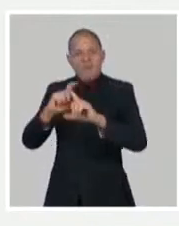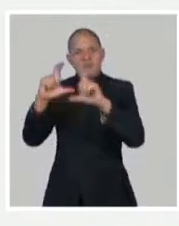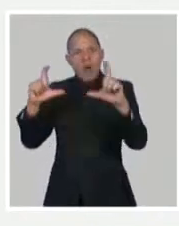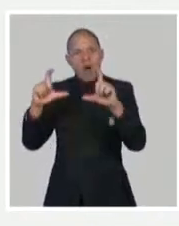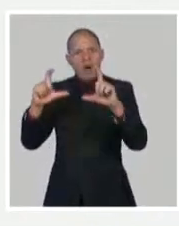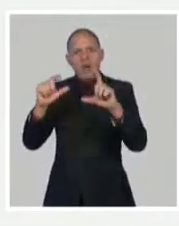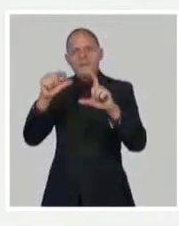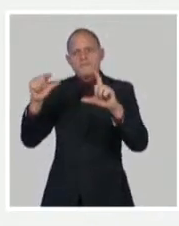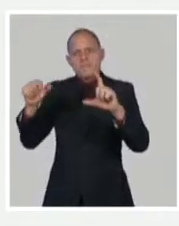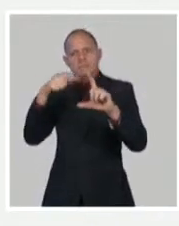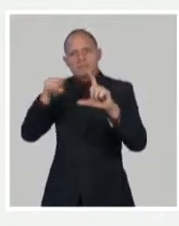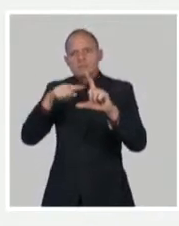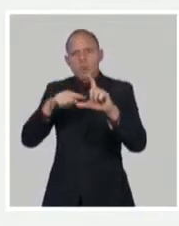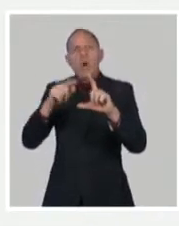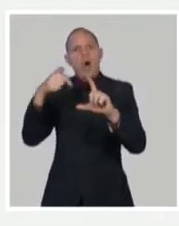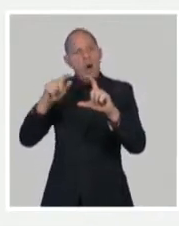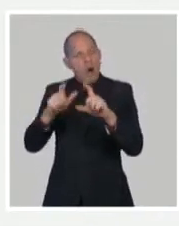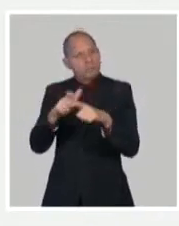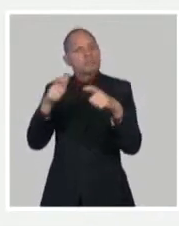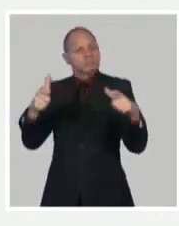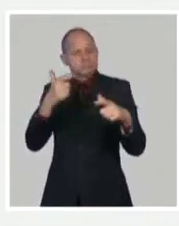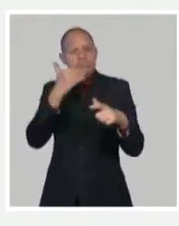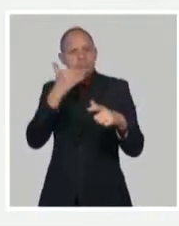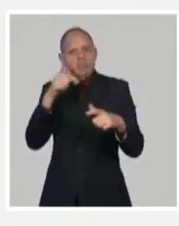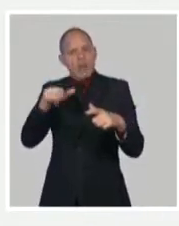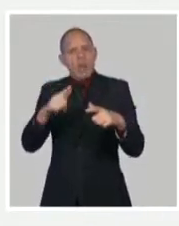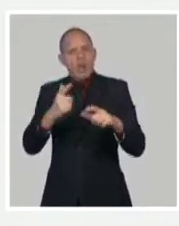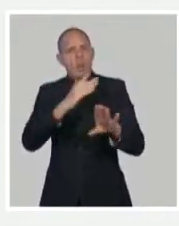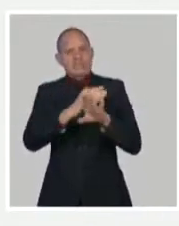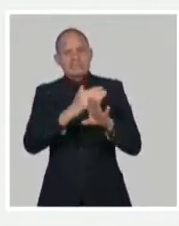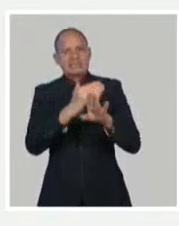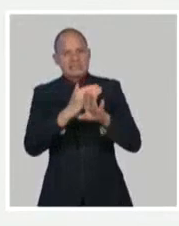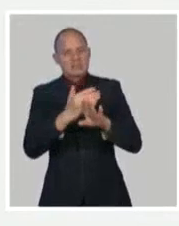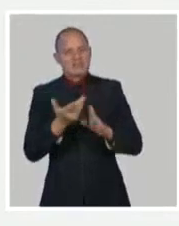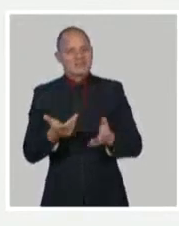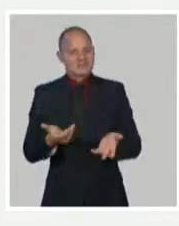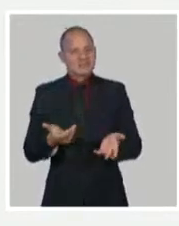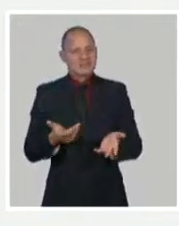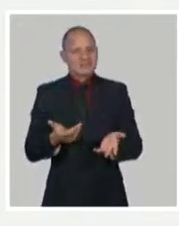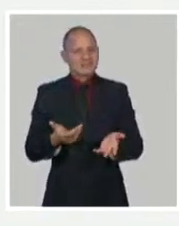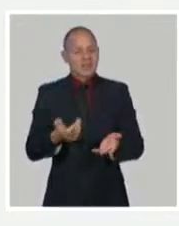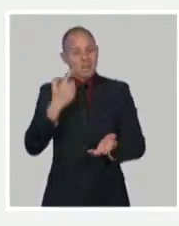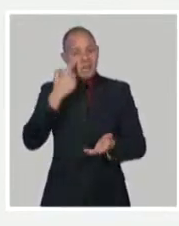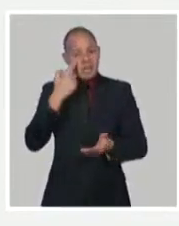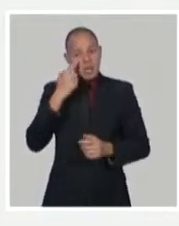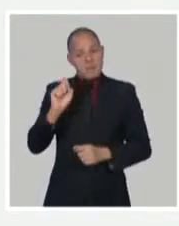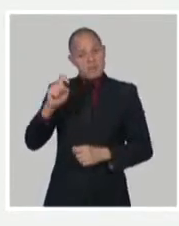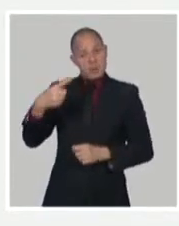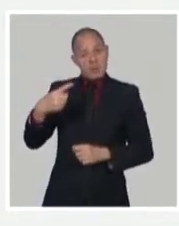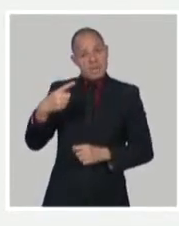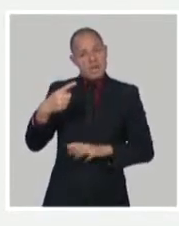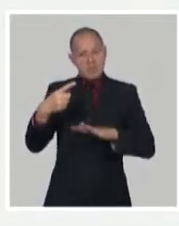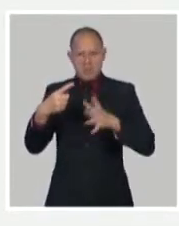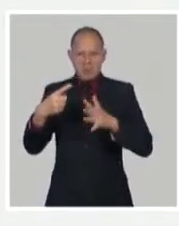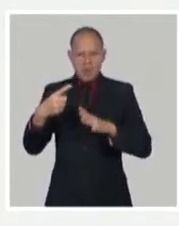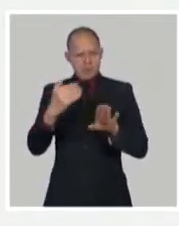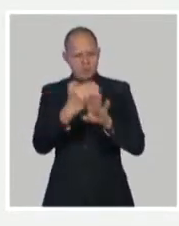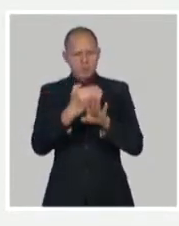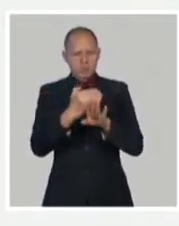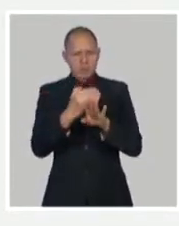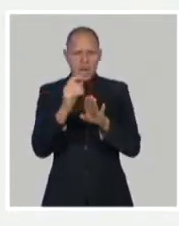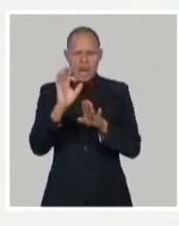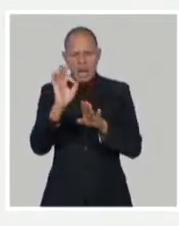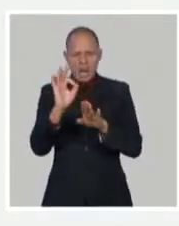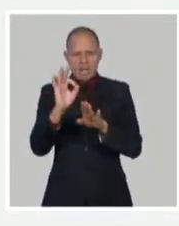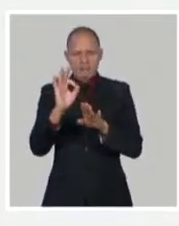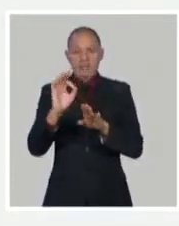inhibición, pero la tercera dosis es mucho mejor. Después de la tercera dosis hay un porciento de participantes en el ensayo que realmente llegan a